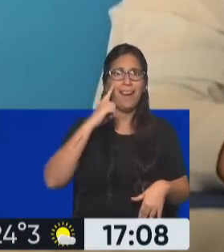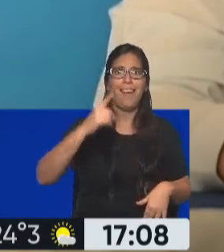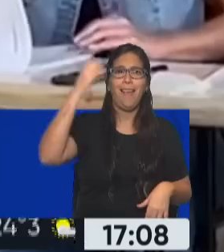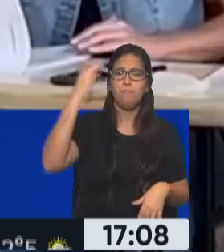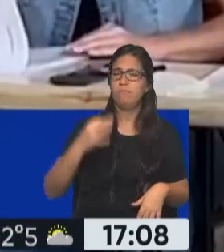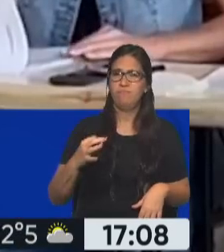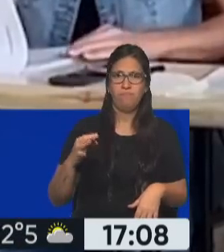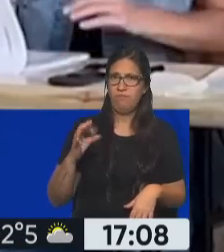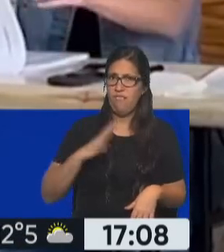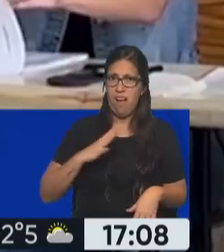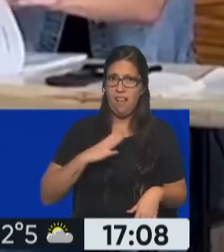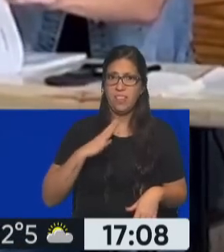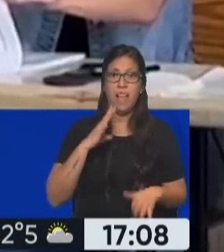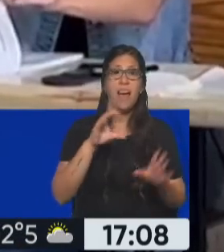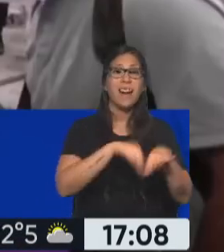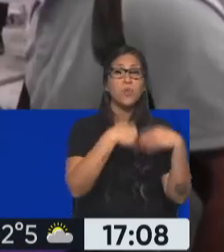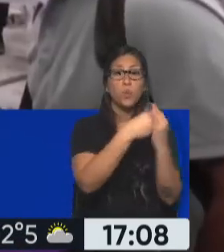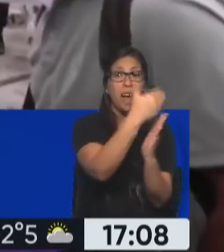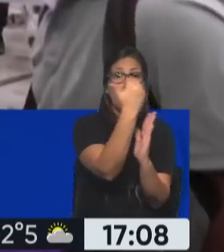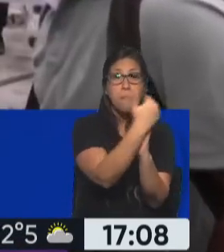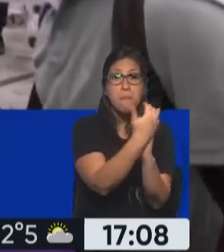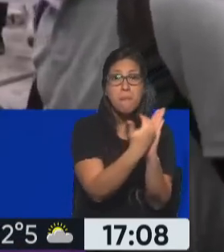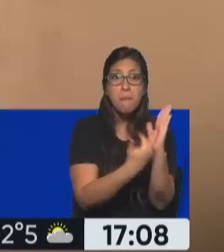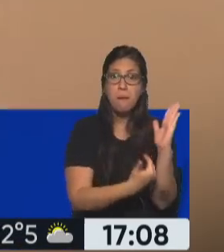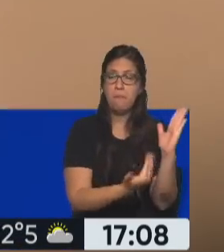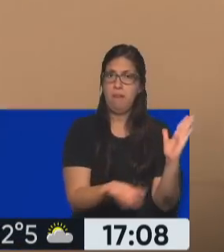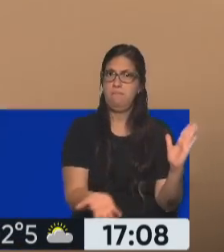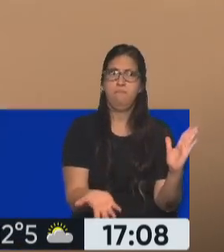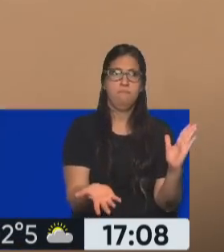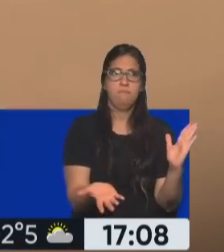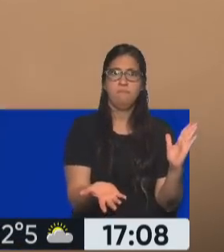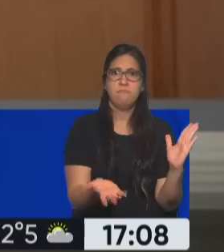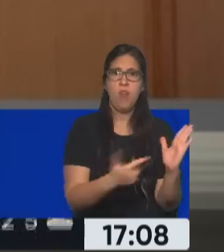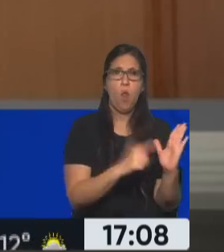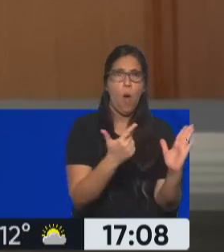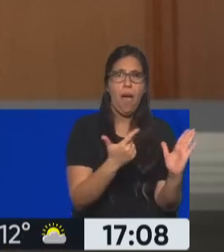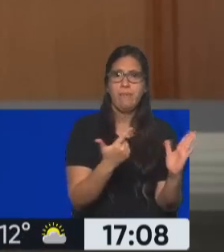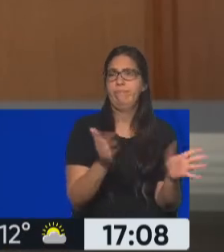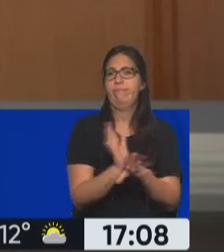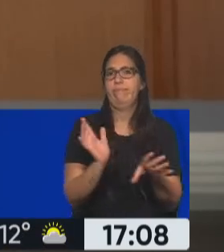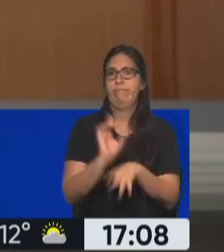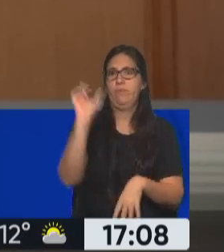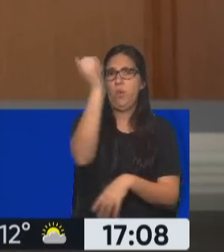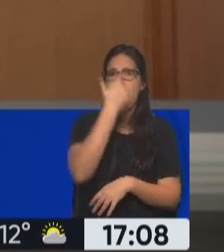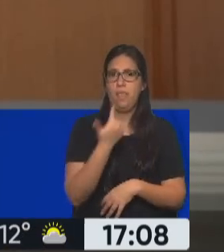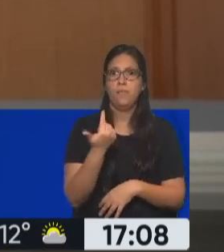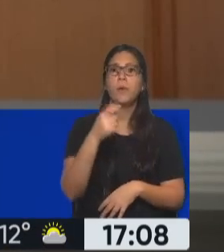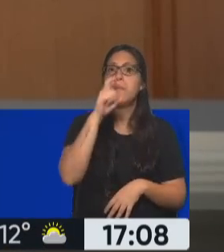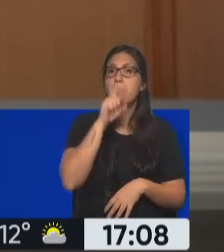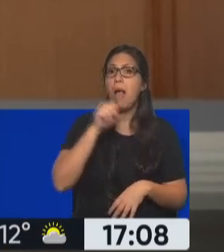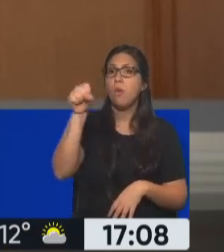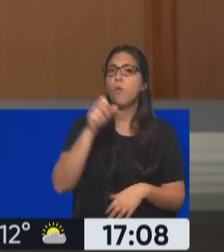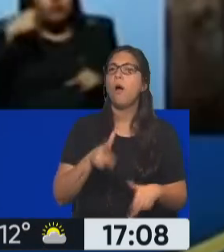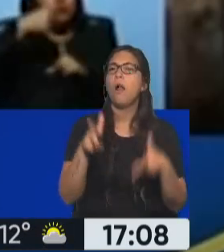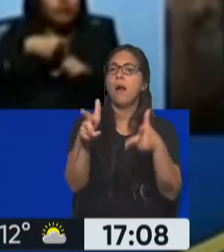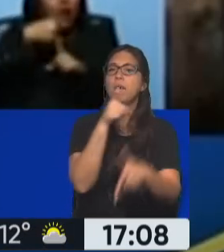falta de resultados detallados no tiene precedentes en las elecciones contemporáneas. La respuesta del gobierno de Nicolás Maduro fue redoblar